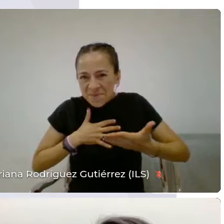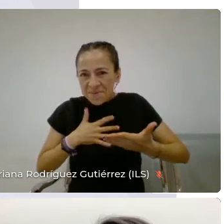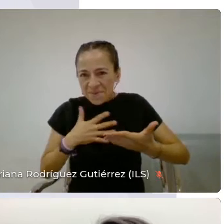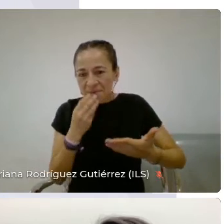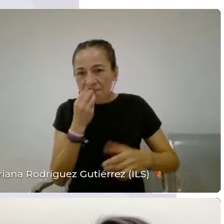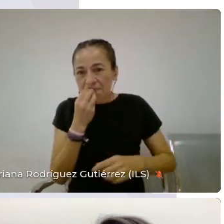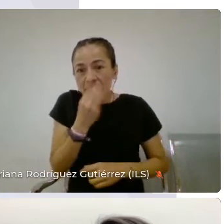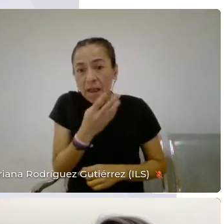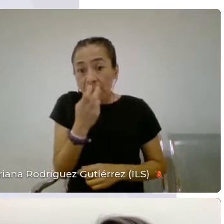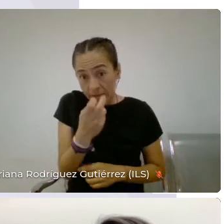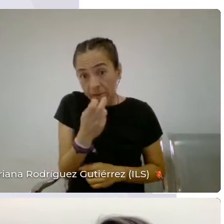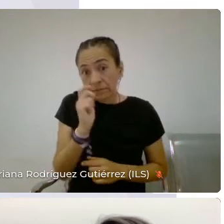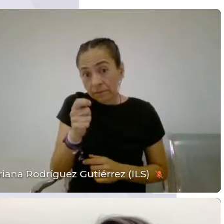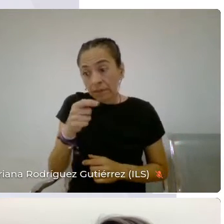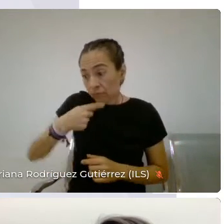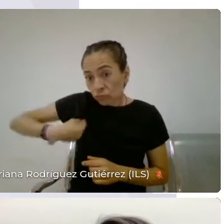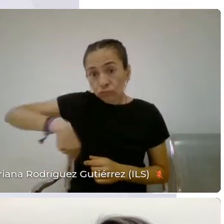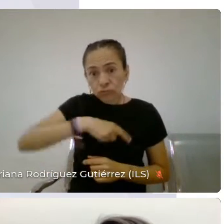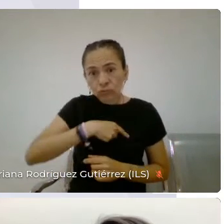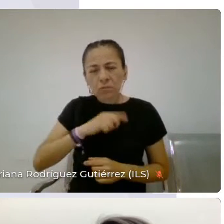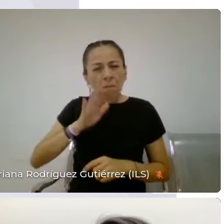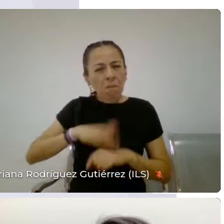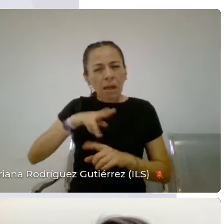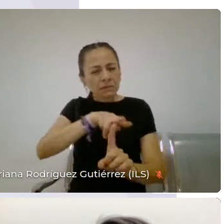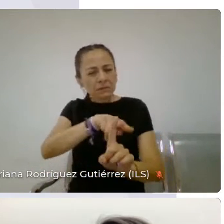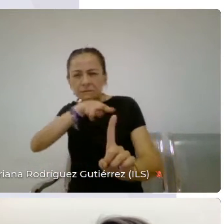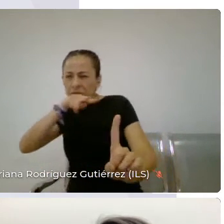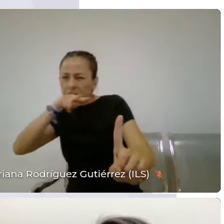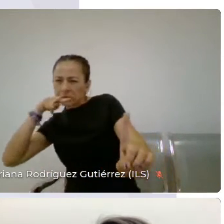donde trabajemos en conjunto.